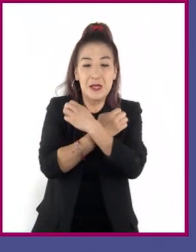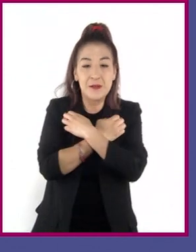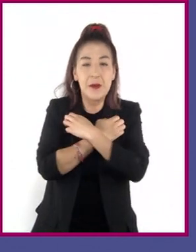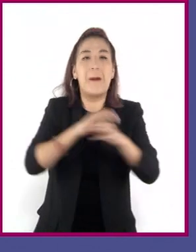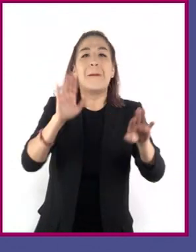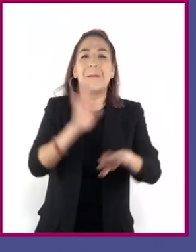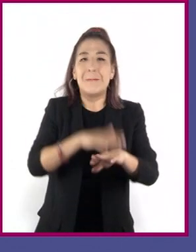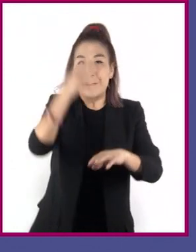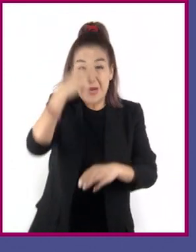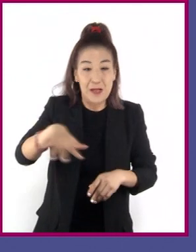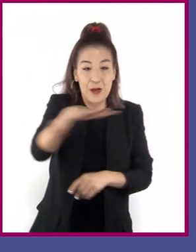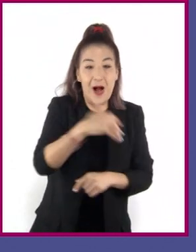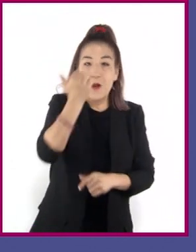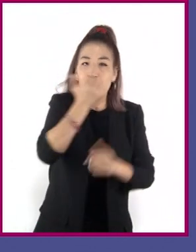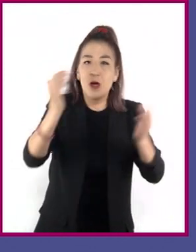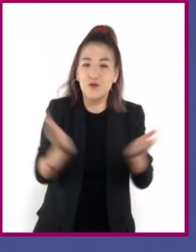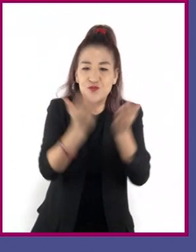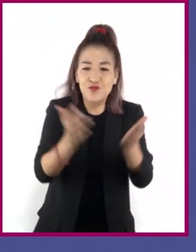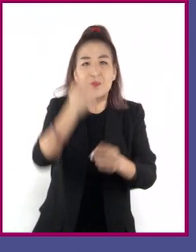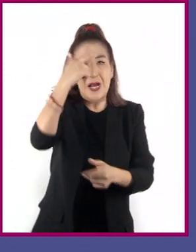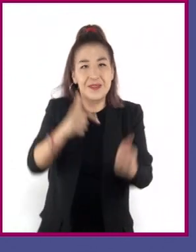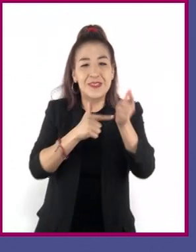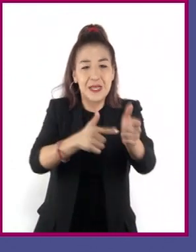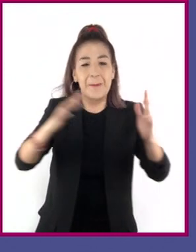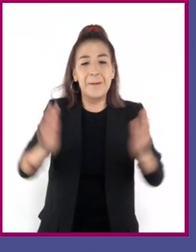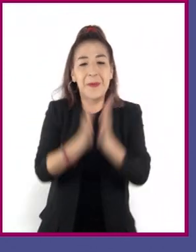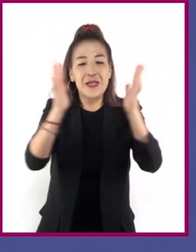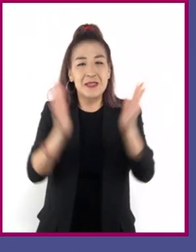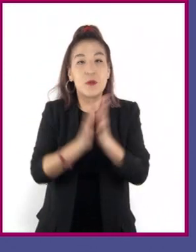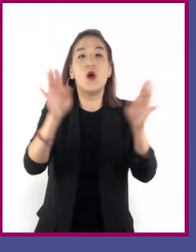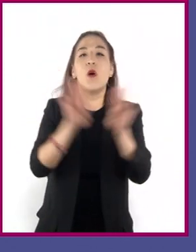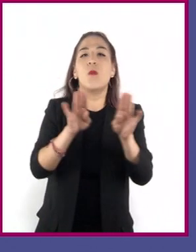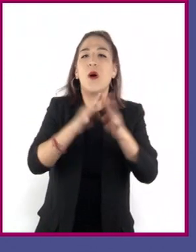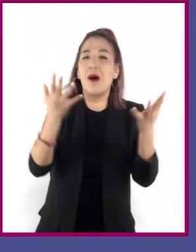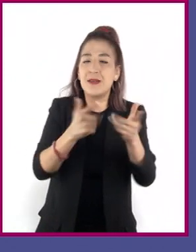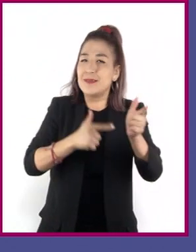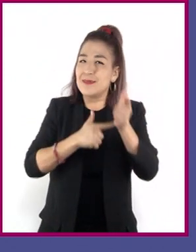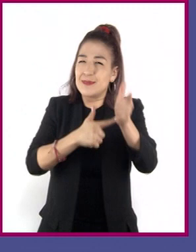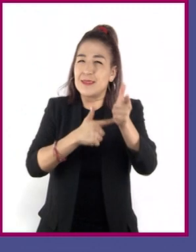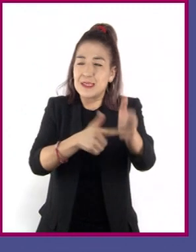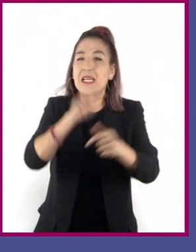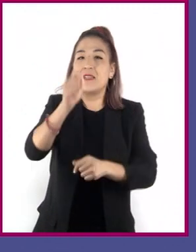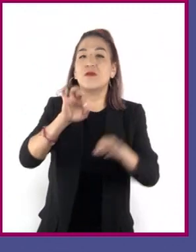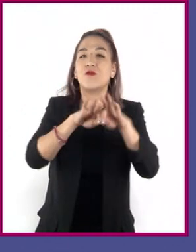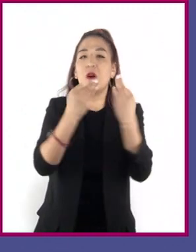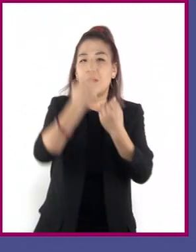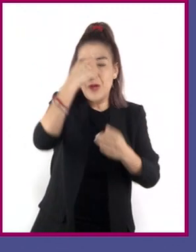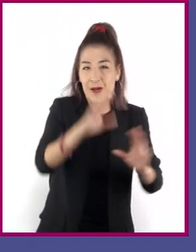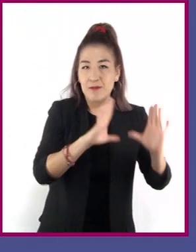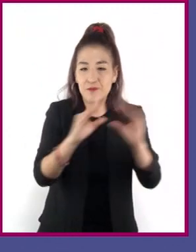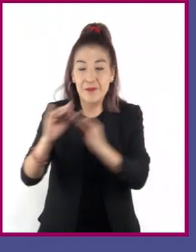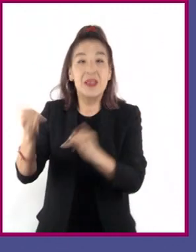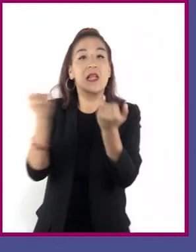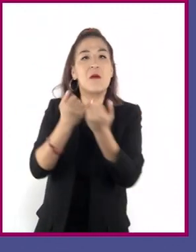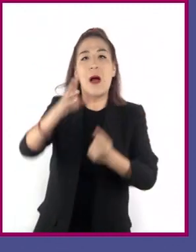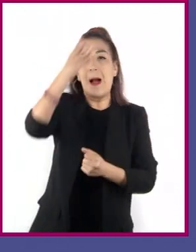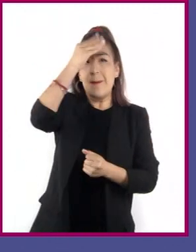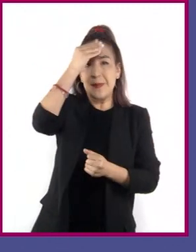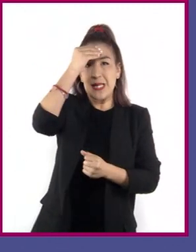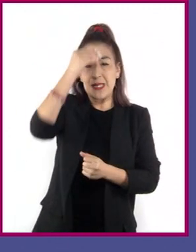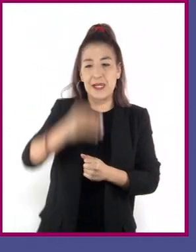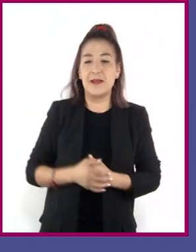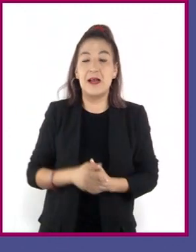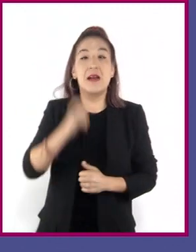motiva y participación permite realizar el seguimiento del método de enseñanza-aprendizaje